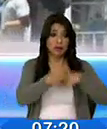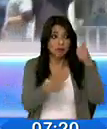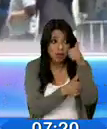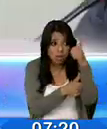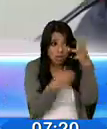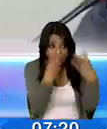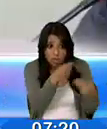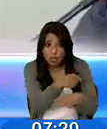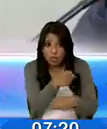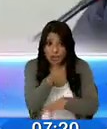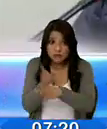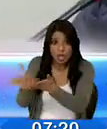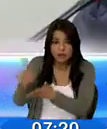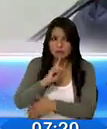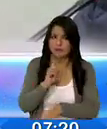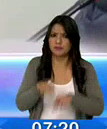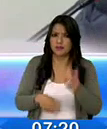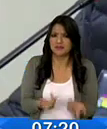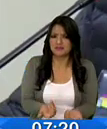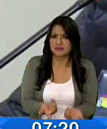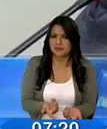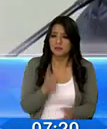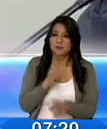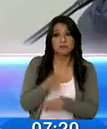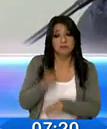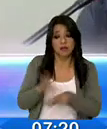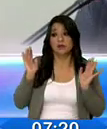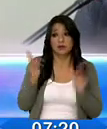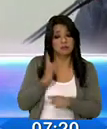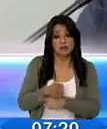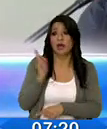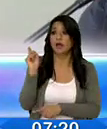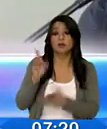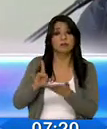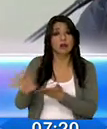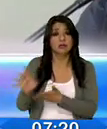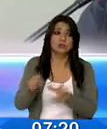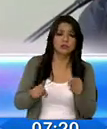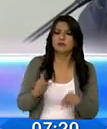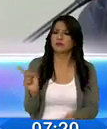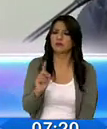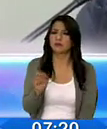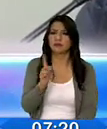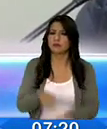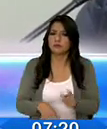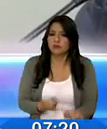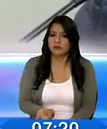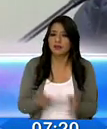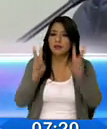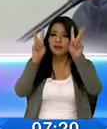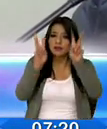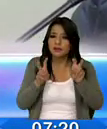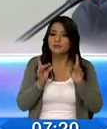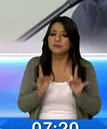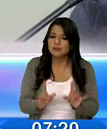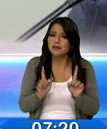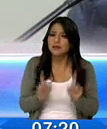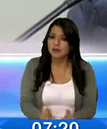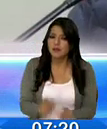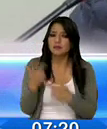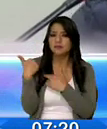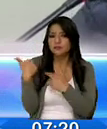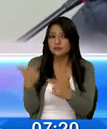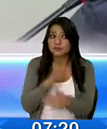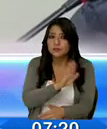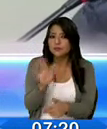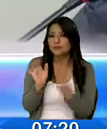manifestantes. No puede ser que se condicione o se pueda indicar algo que sale gobernador. No es así, o sea, porque también son temas en los cuales hay que ver la responsabilidad